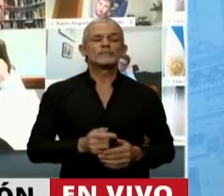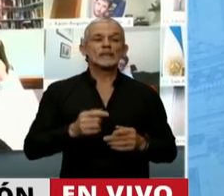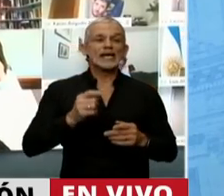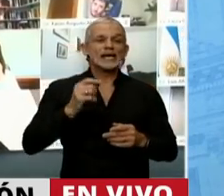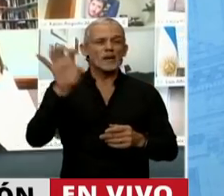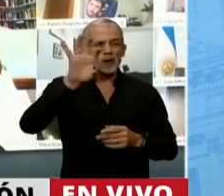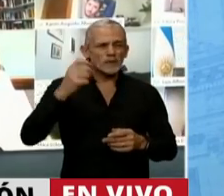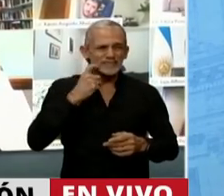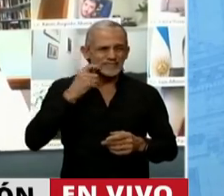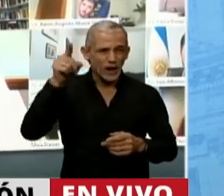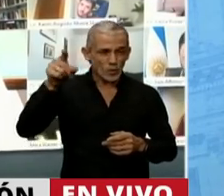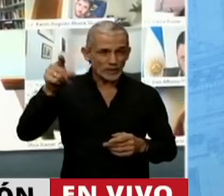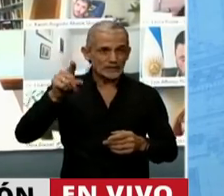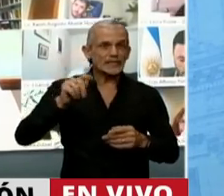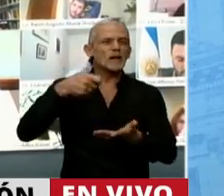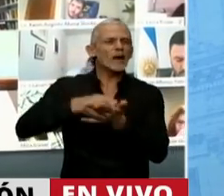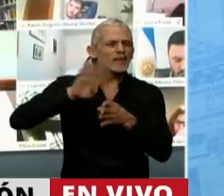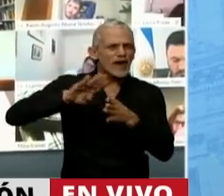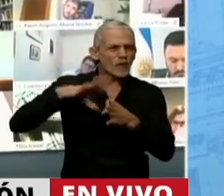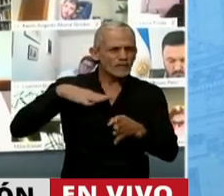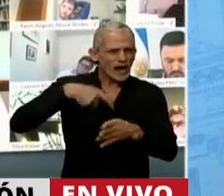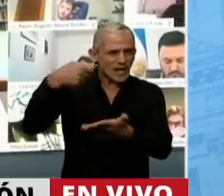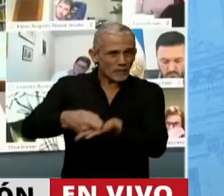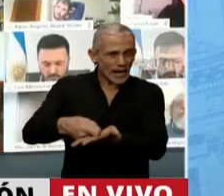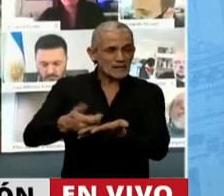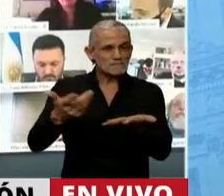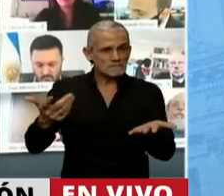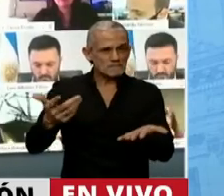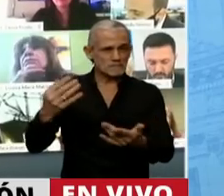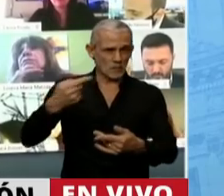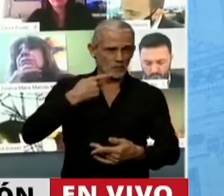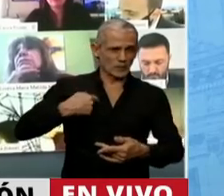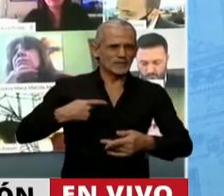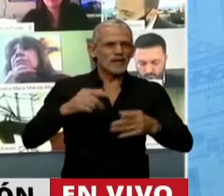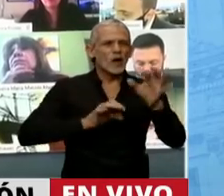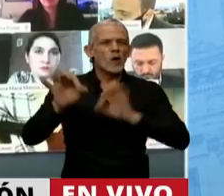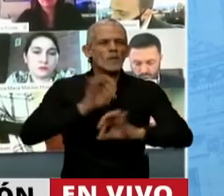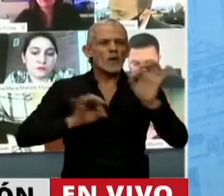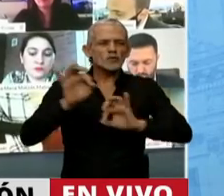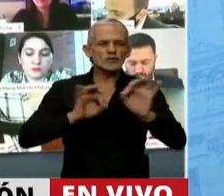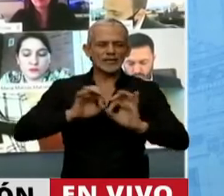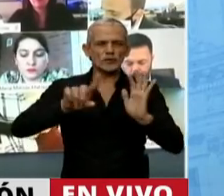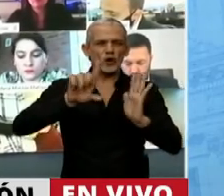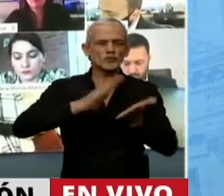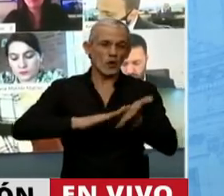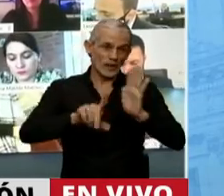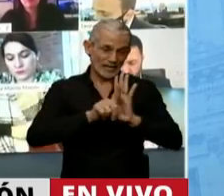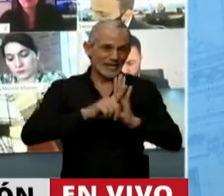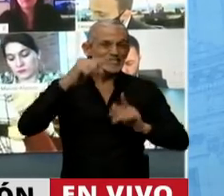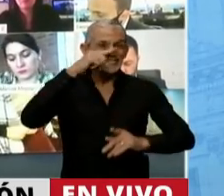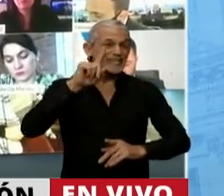San Luis y el pago de la deuda. En este sentido, justamente en el proyecto de ampliación presupuestaria está previsto